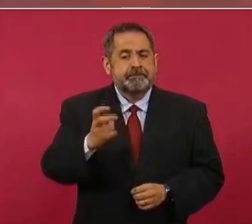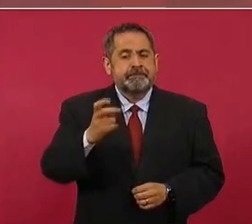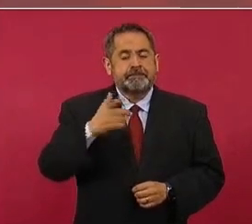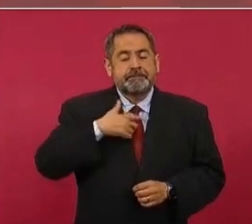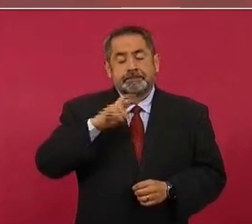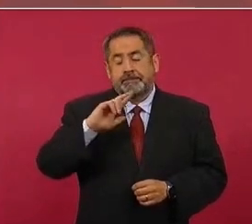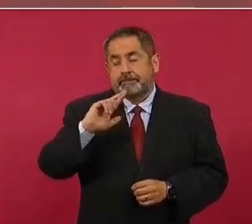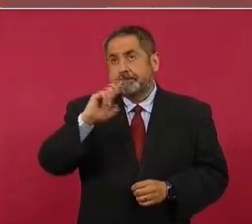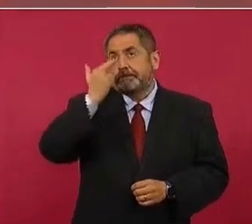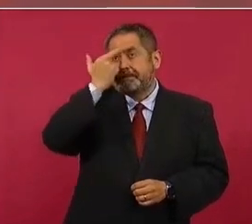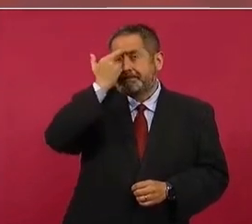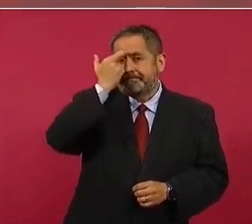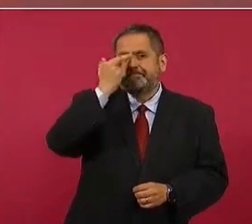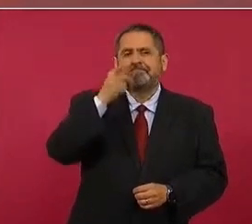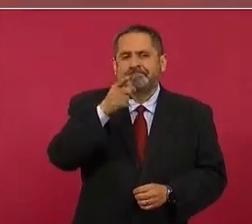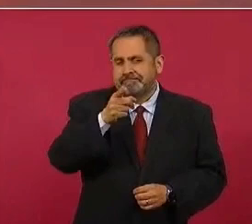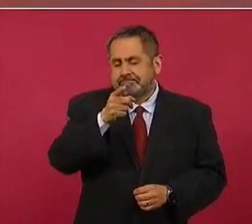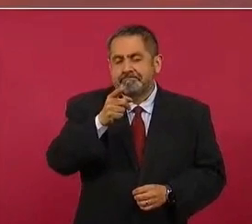recuerdo